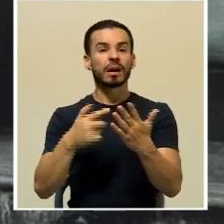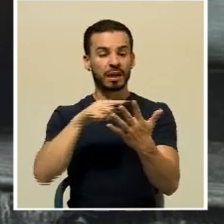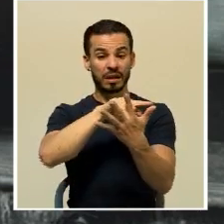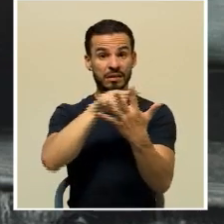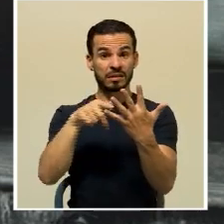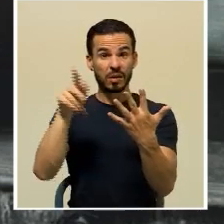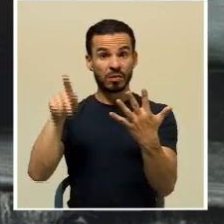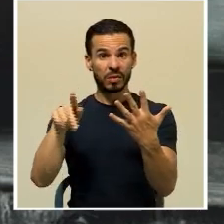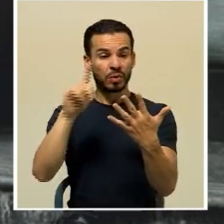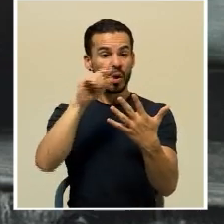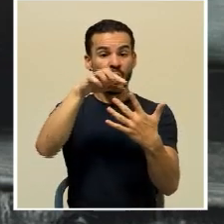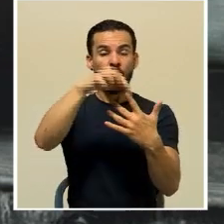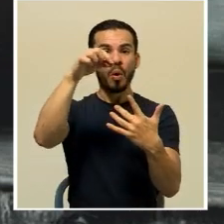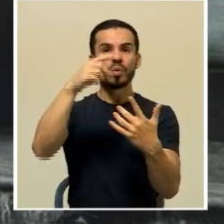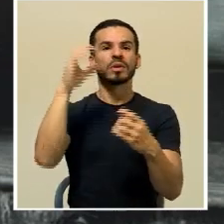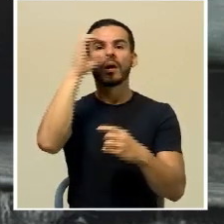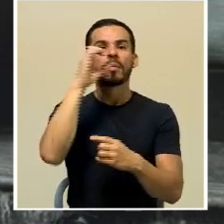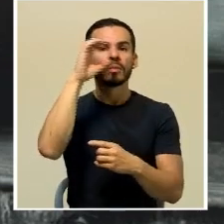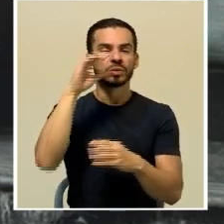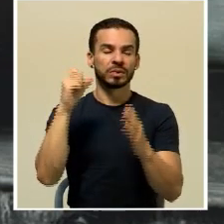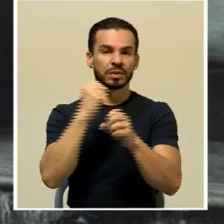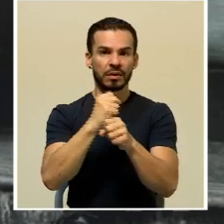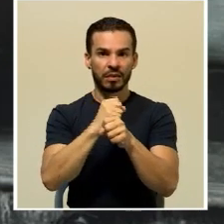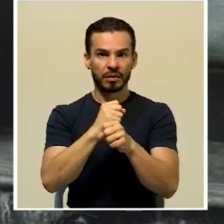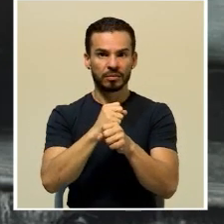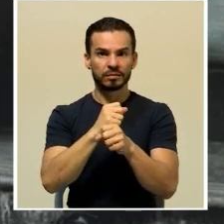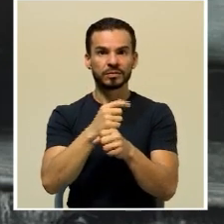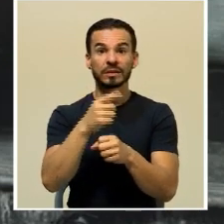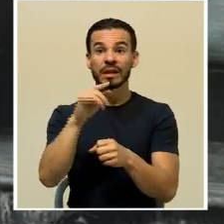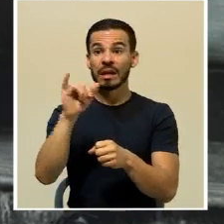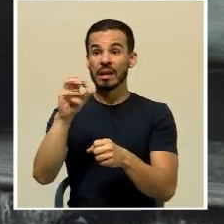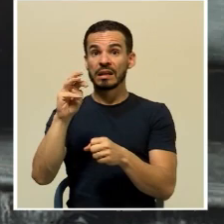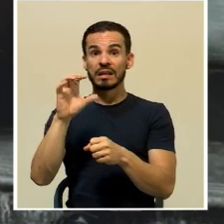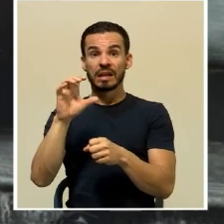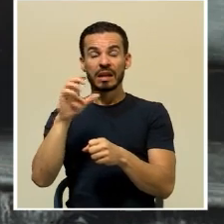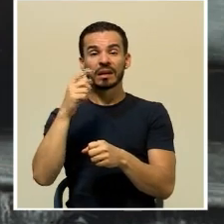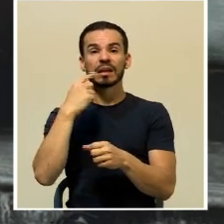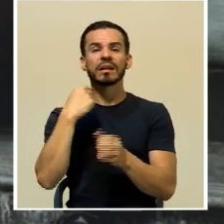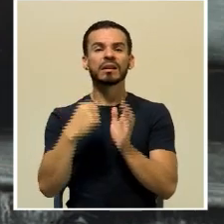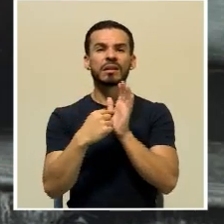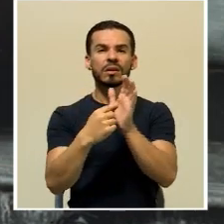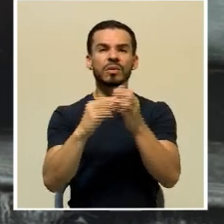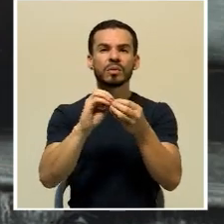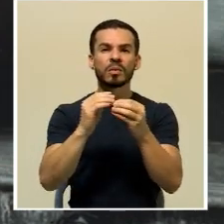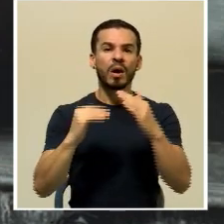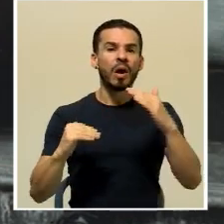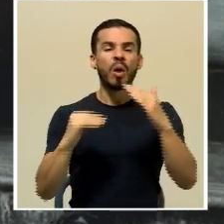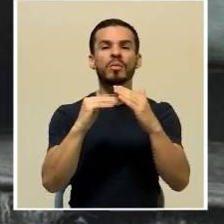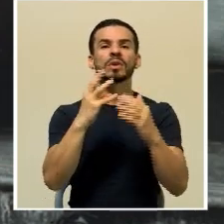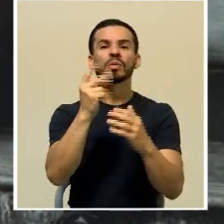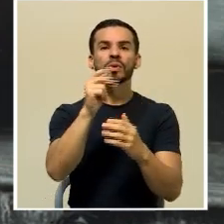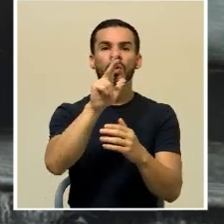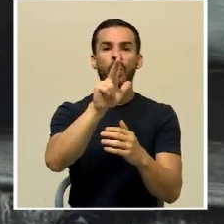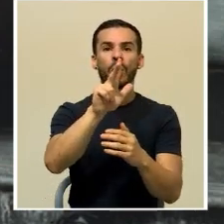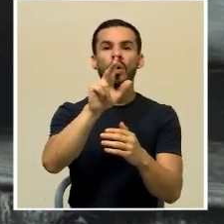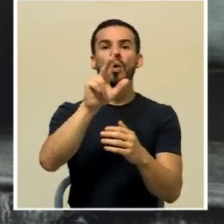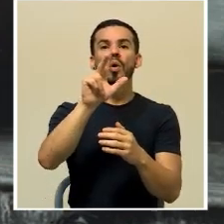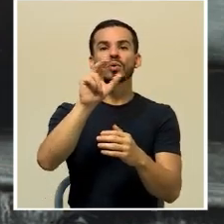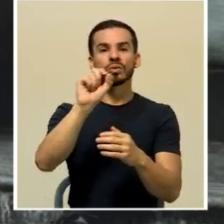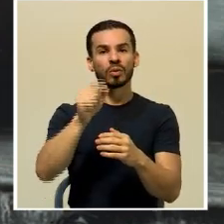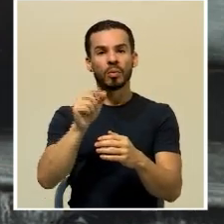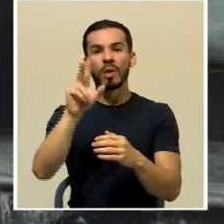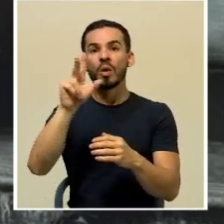en Costa Rica se encuentran en busca de trabajo. Según el INEC, las cifras representan un aumento de 8,8